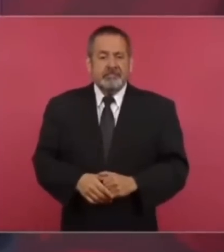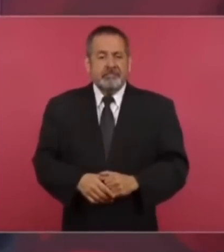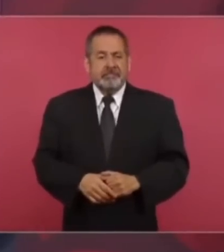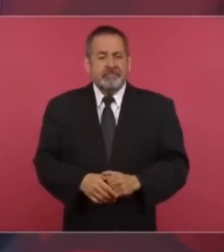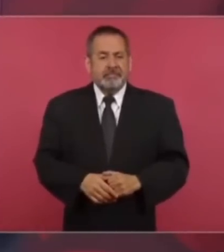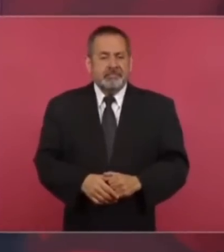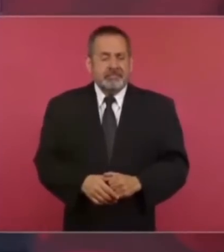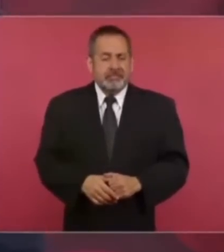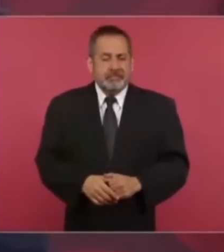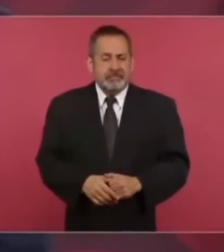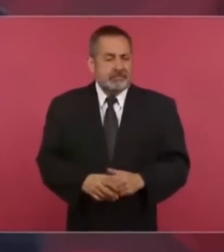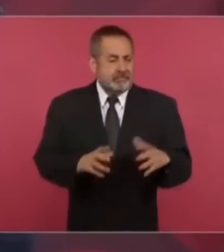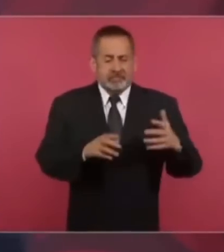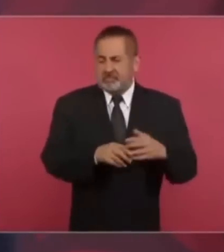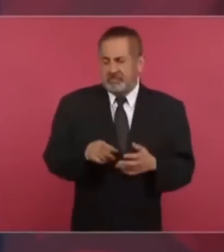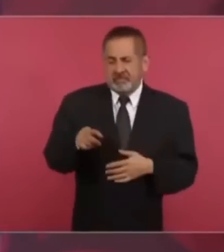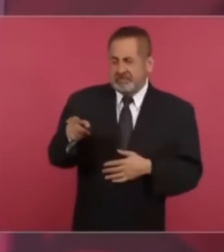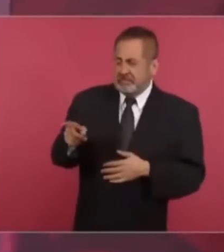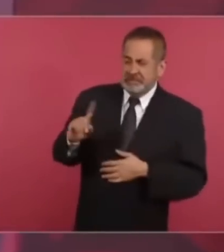incivilizado,